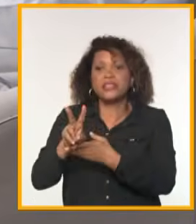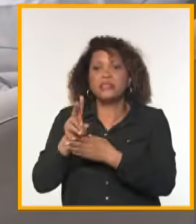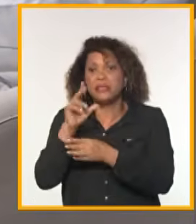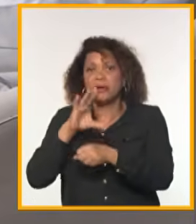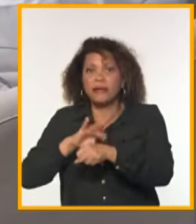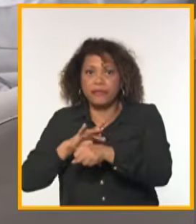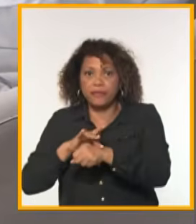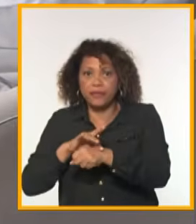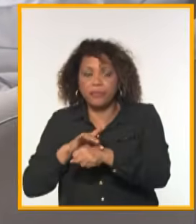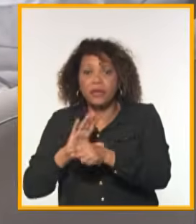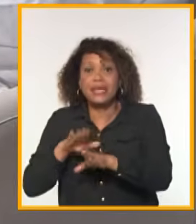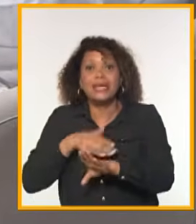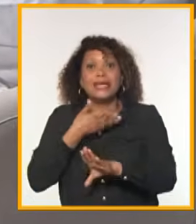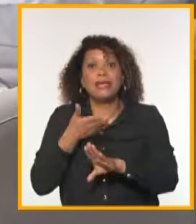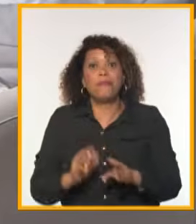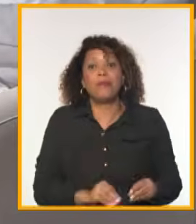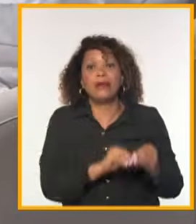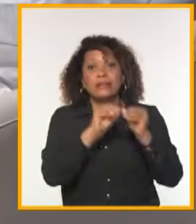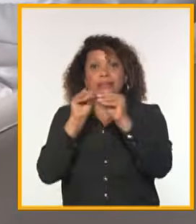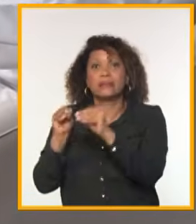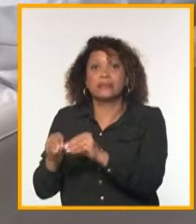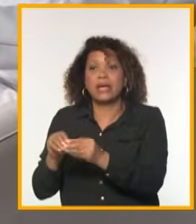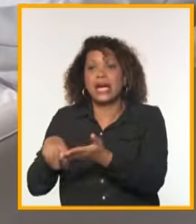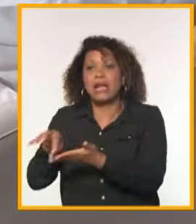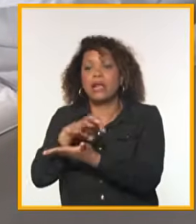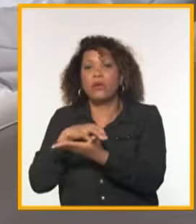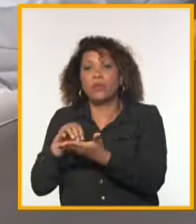lugar donde se supo, ahí está uno de los libros.